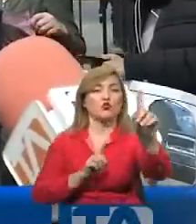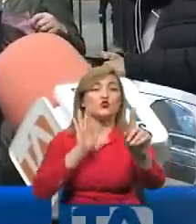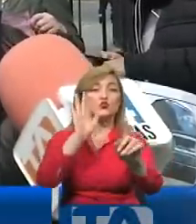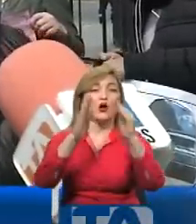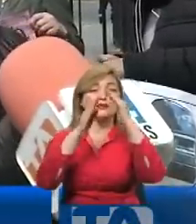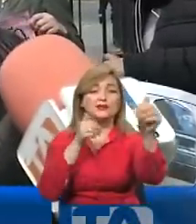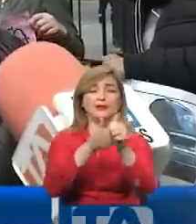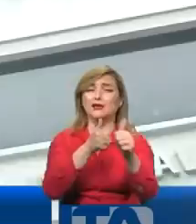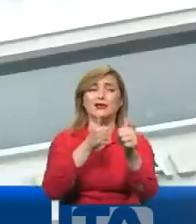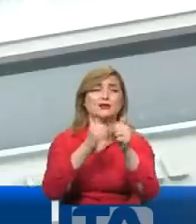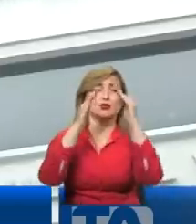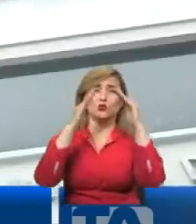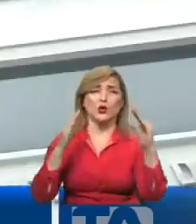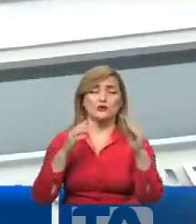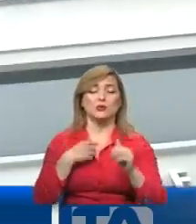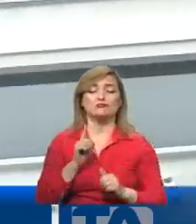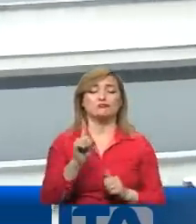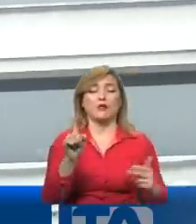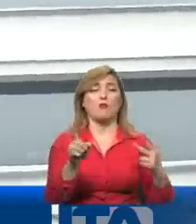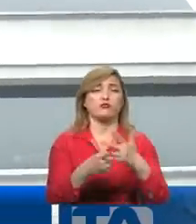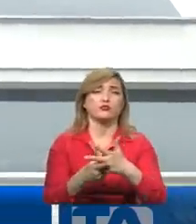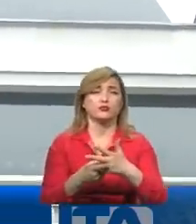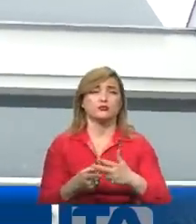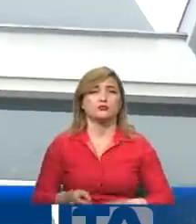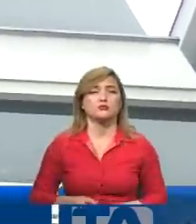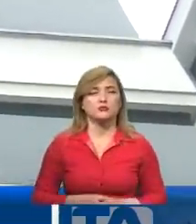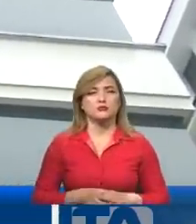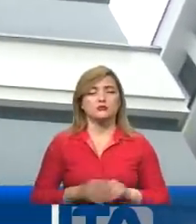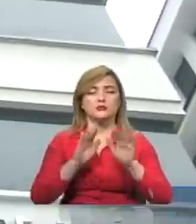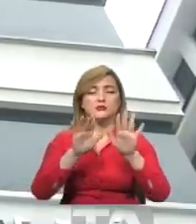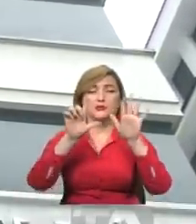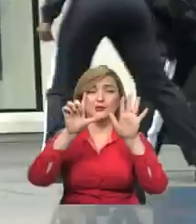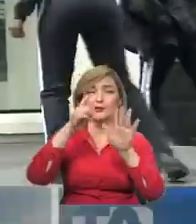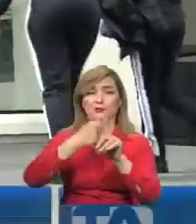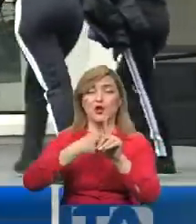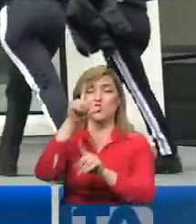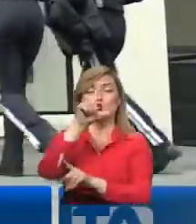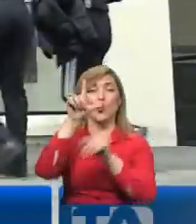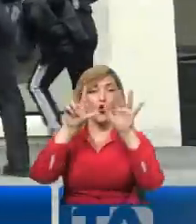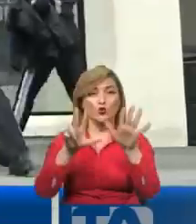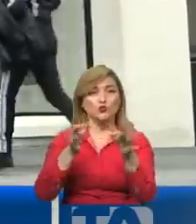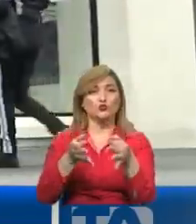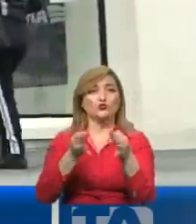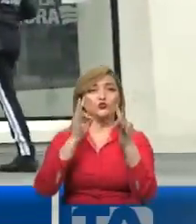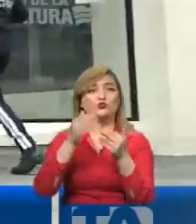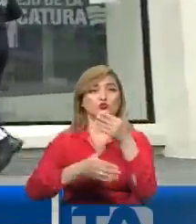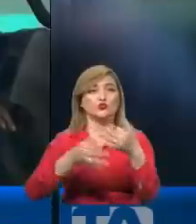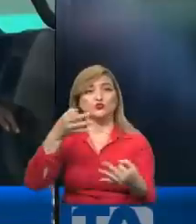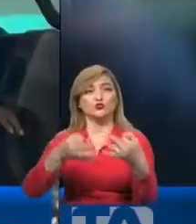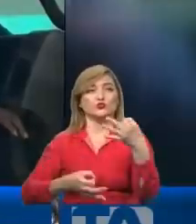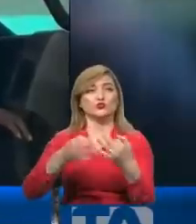fue arrollada por este señor. Luego de 17 meses, recién este lunes 8 de febrero, se llevó a cabo la audiencia de